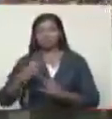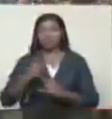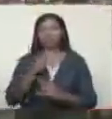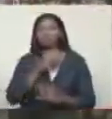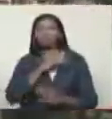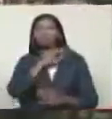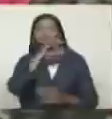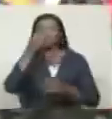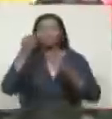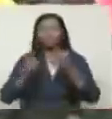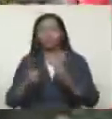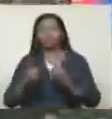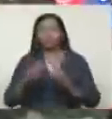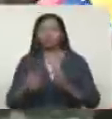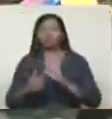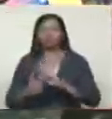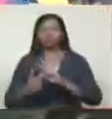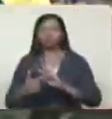con coraje.